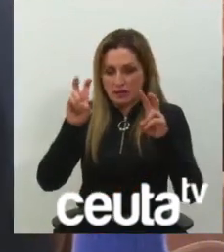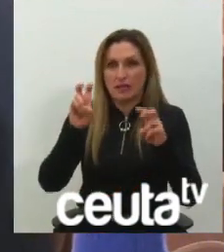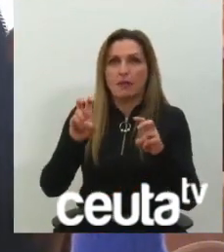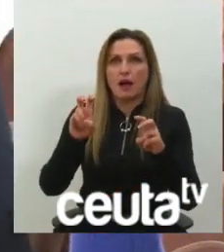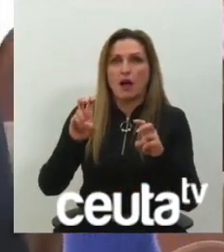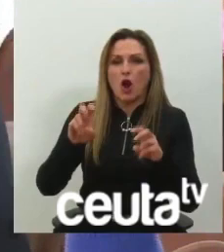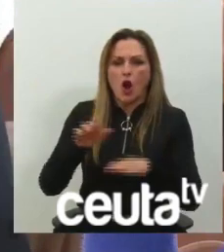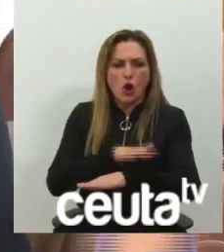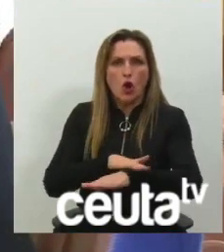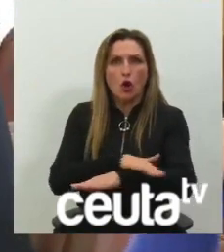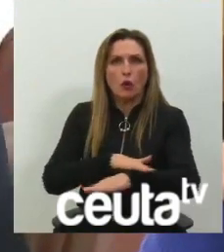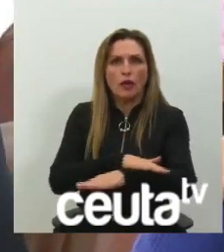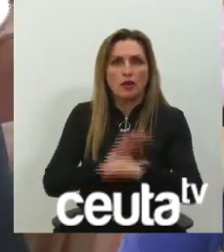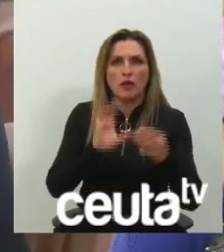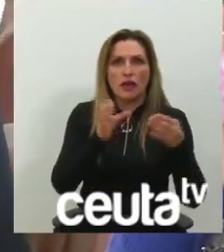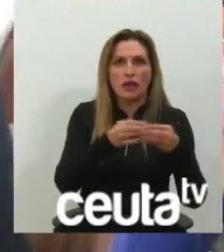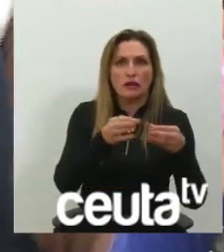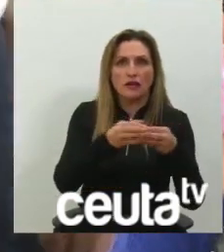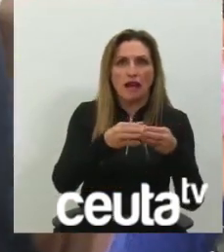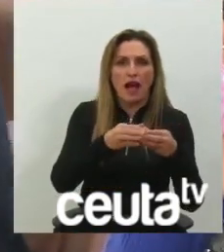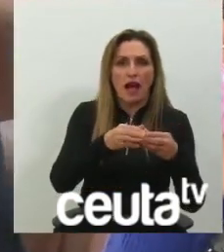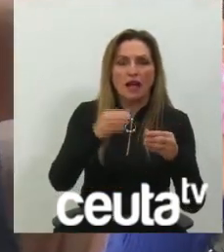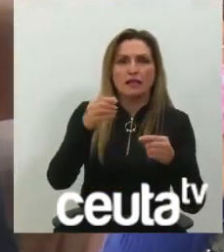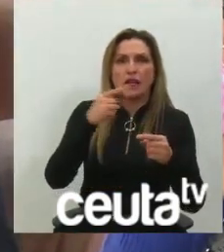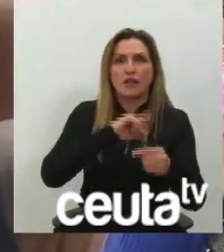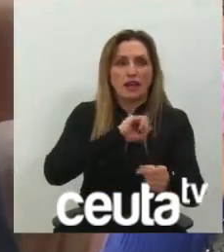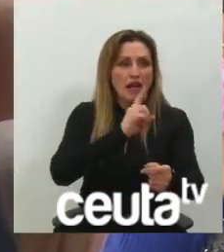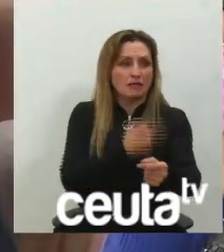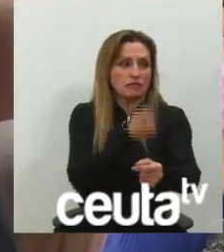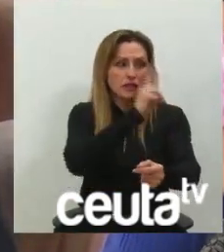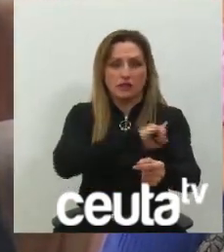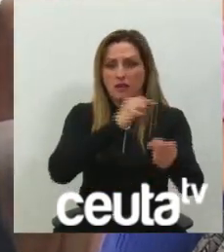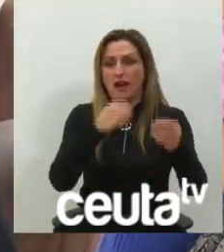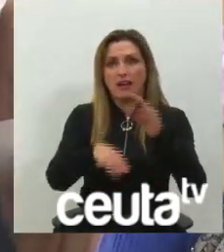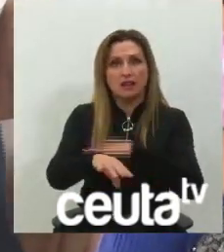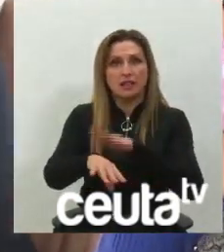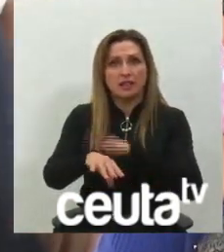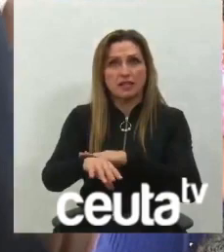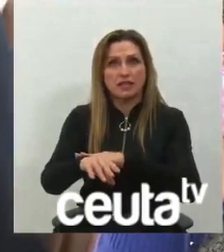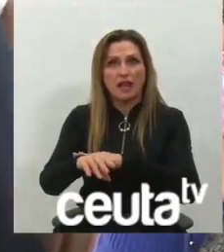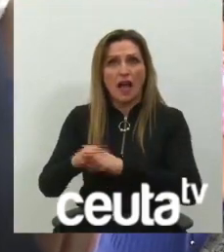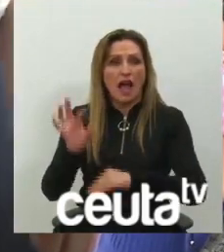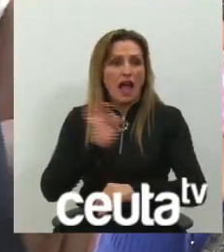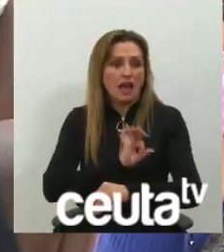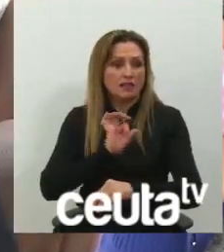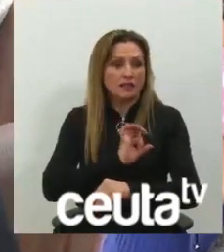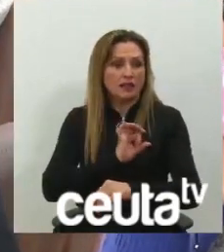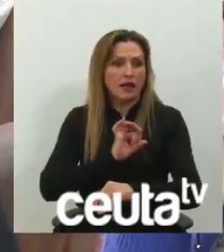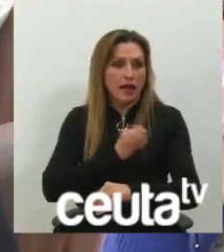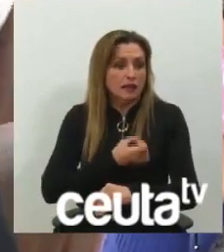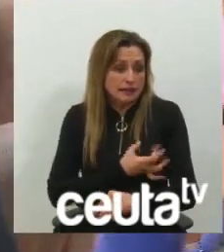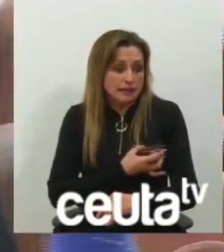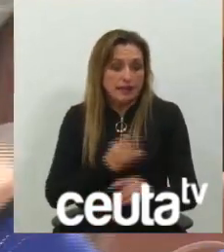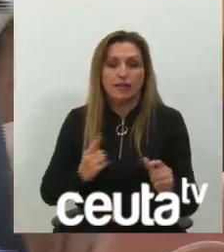los gobiernos de su cuño o los bovinos de la extrema derecha perseguir a sindicalistas perseguir a partidos